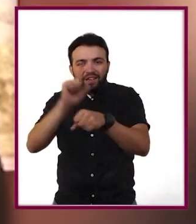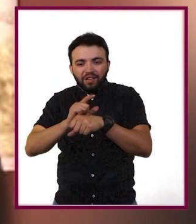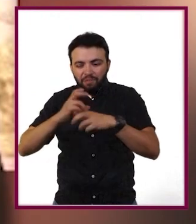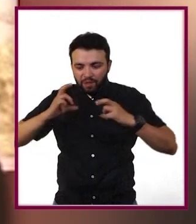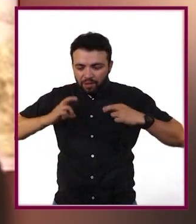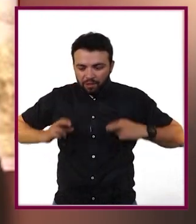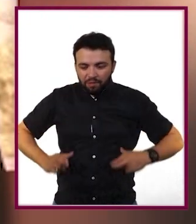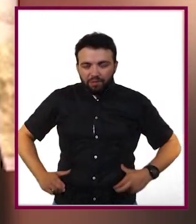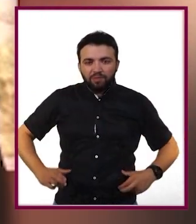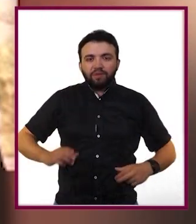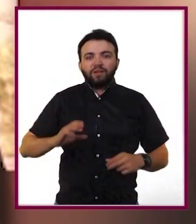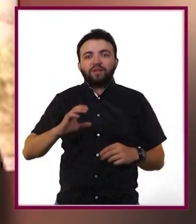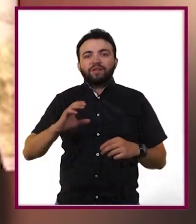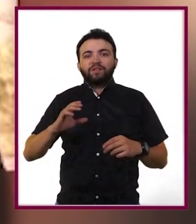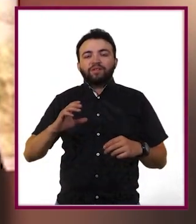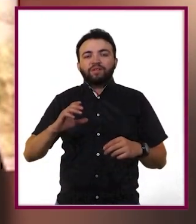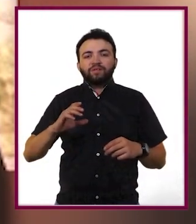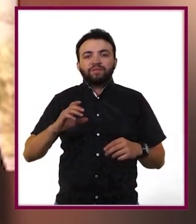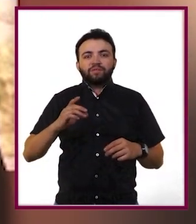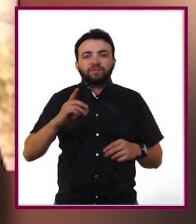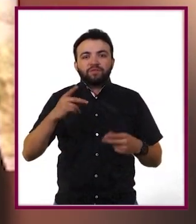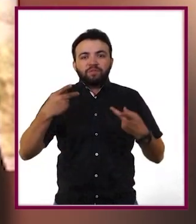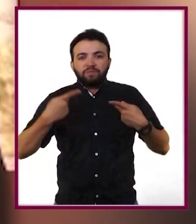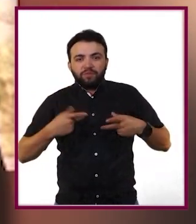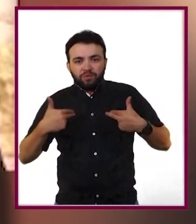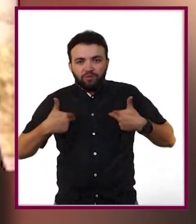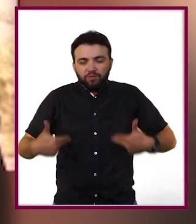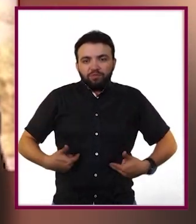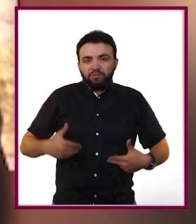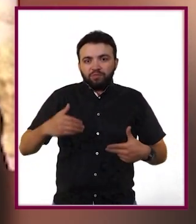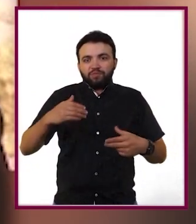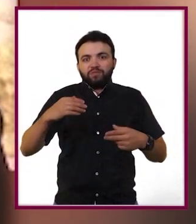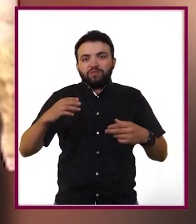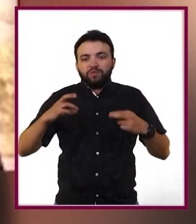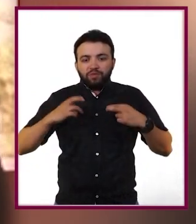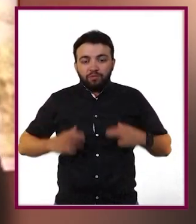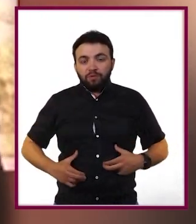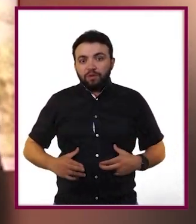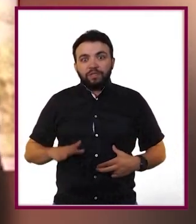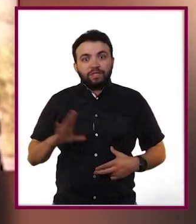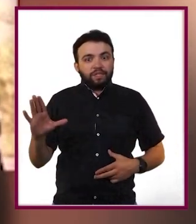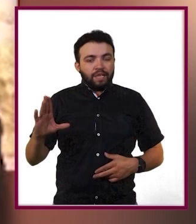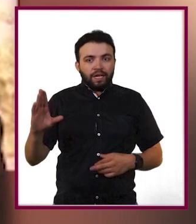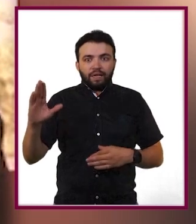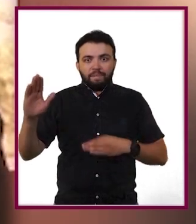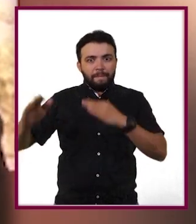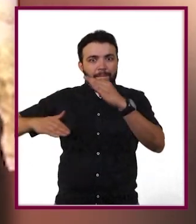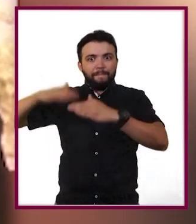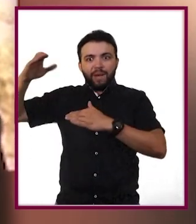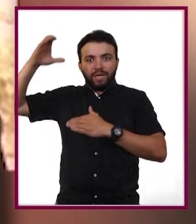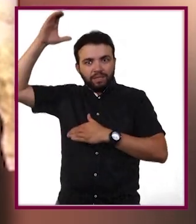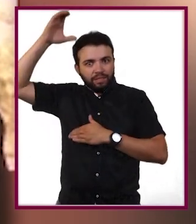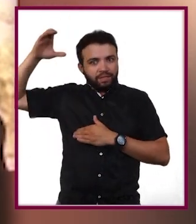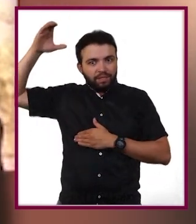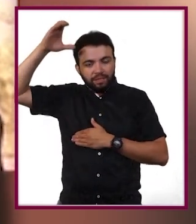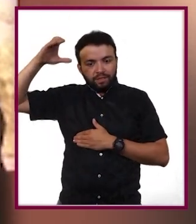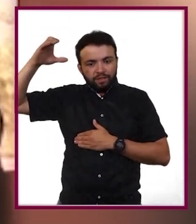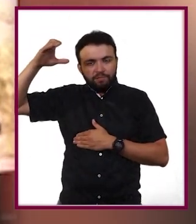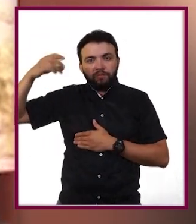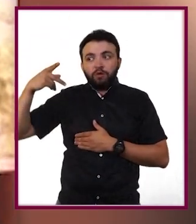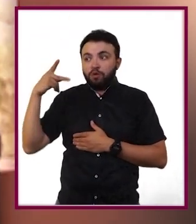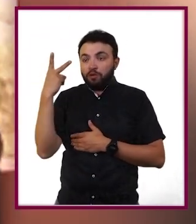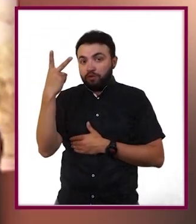volcanes, anatomía de los animales, anatomía de la gente, ya en un nivel de científico.